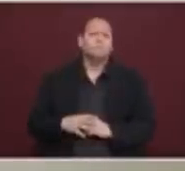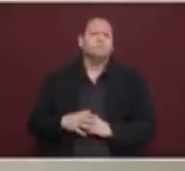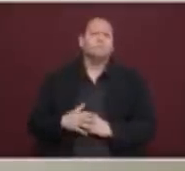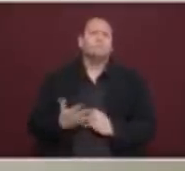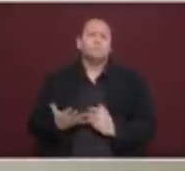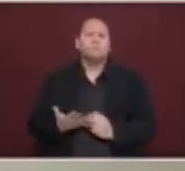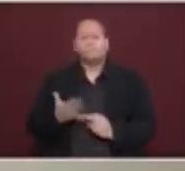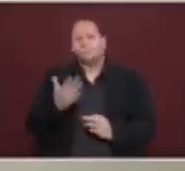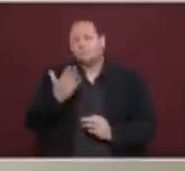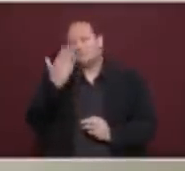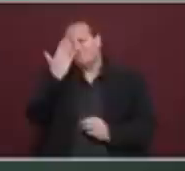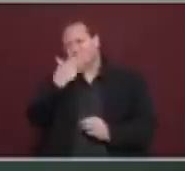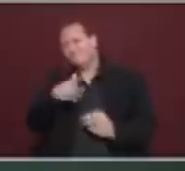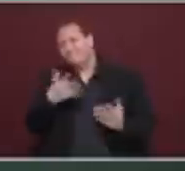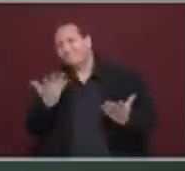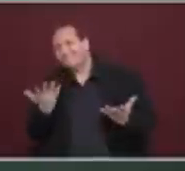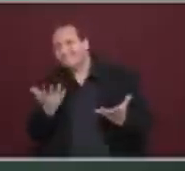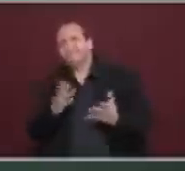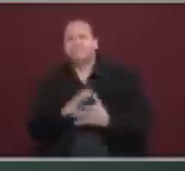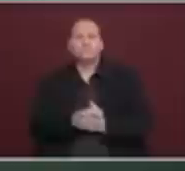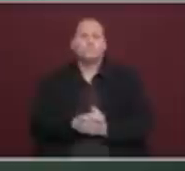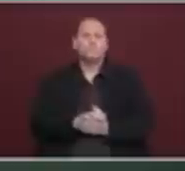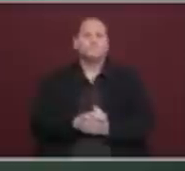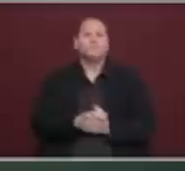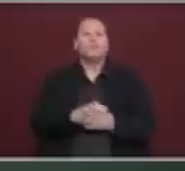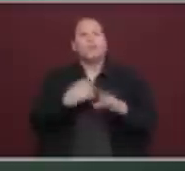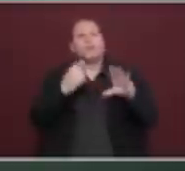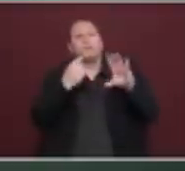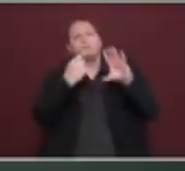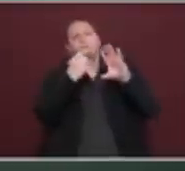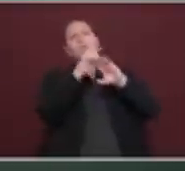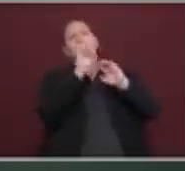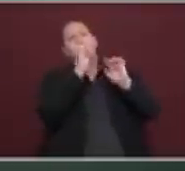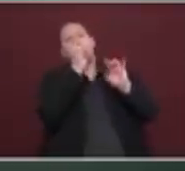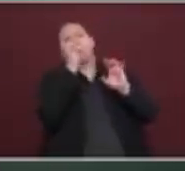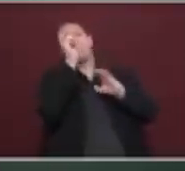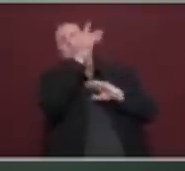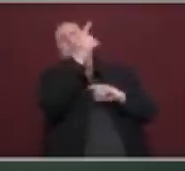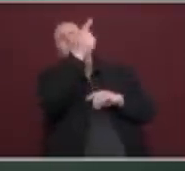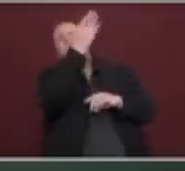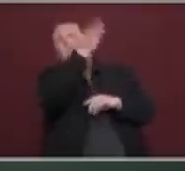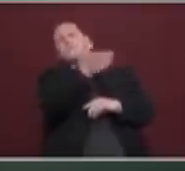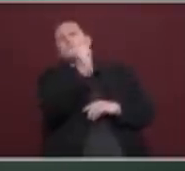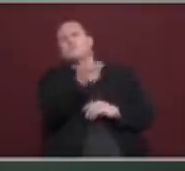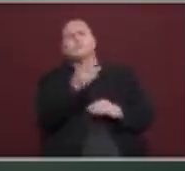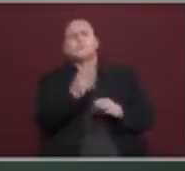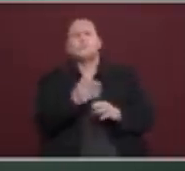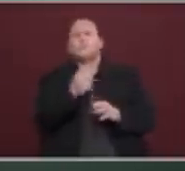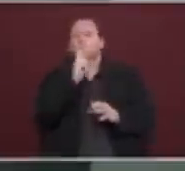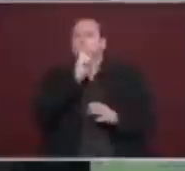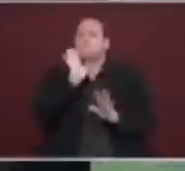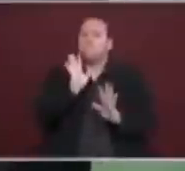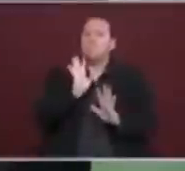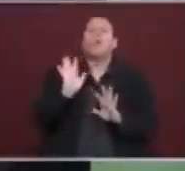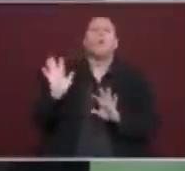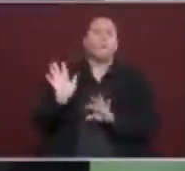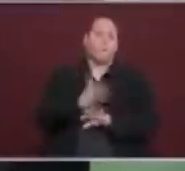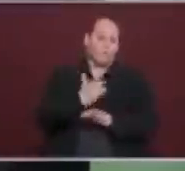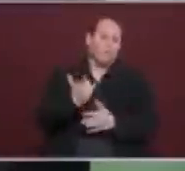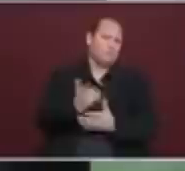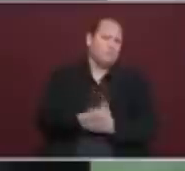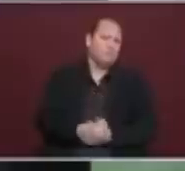los destinatarios porque hablamos ya